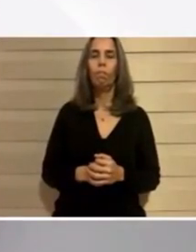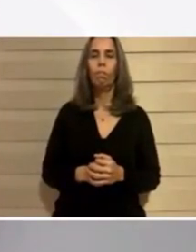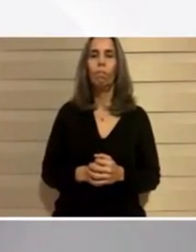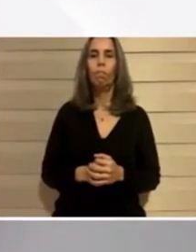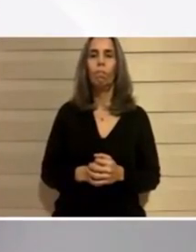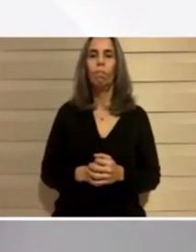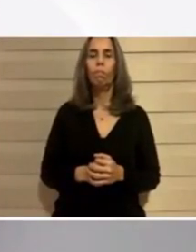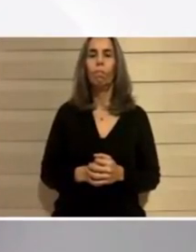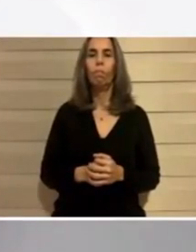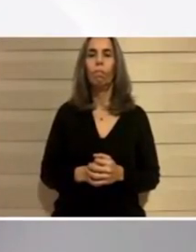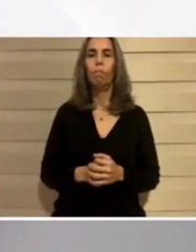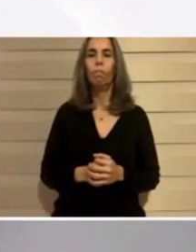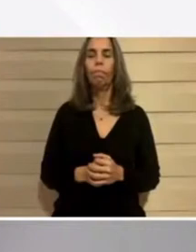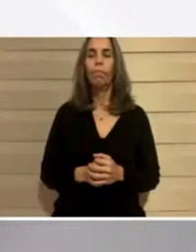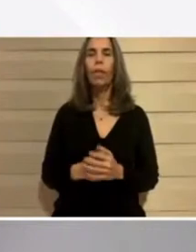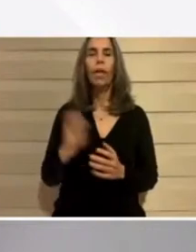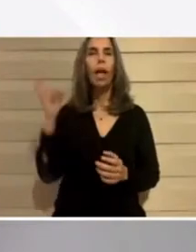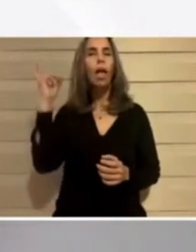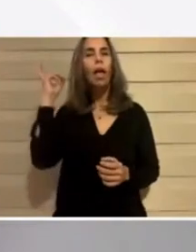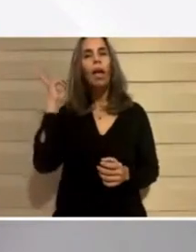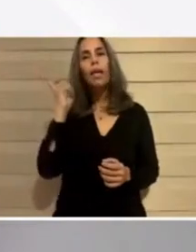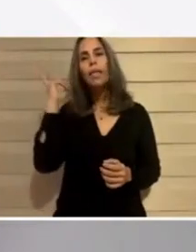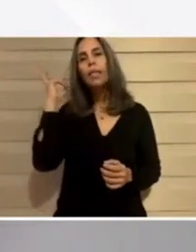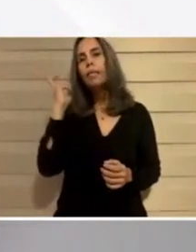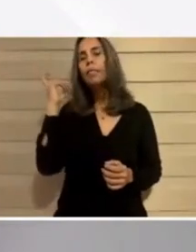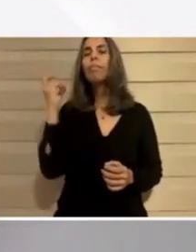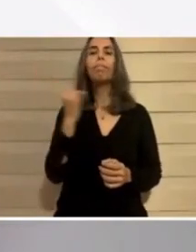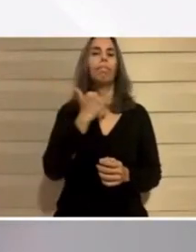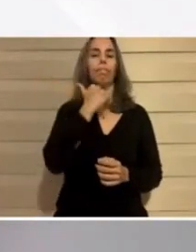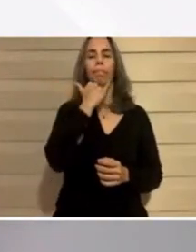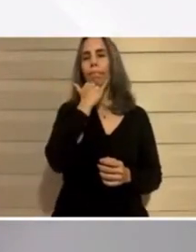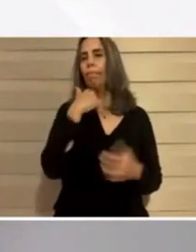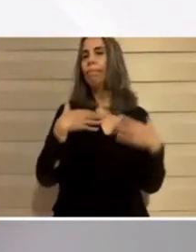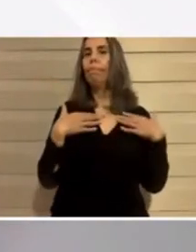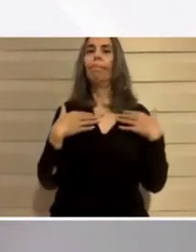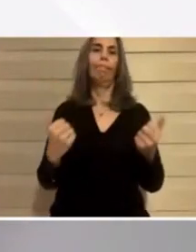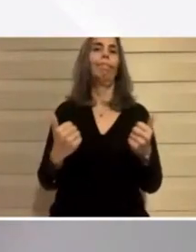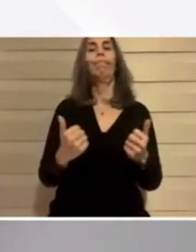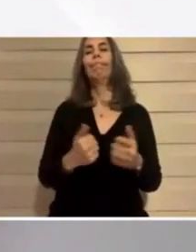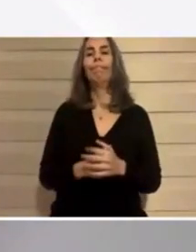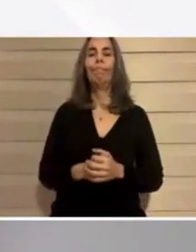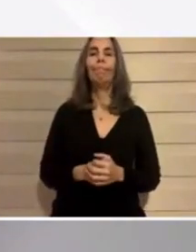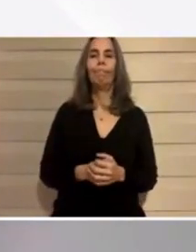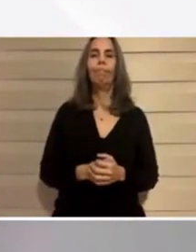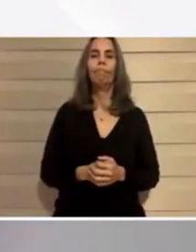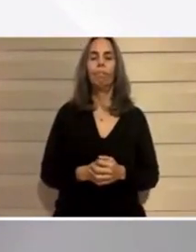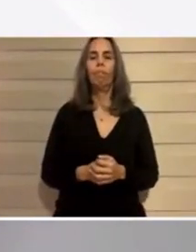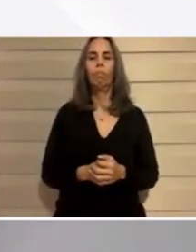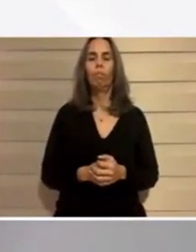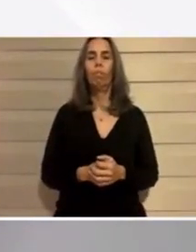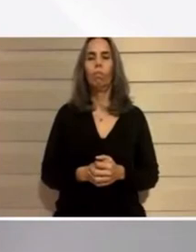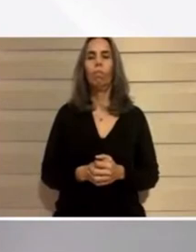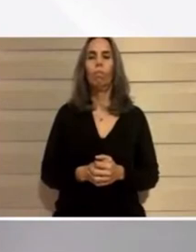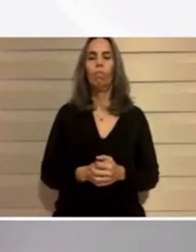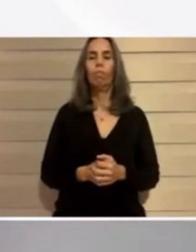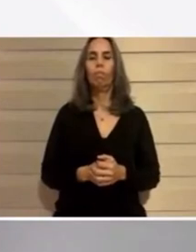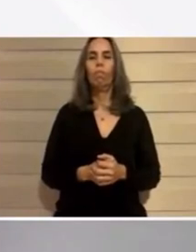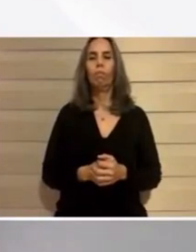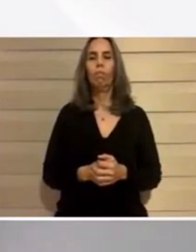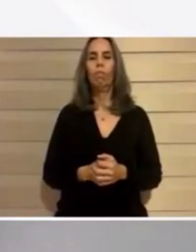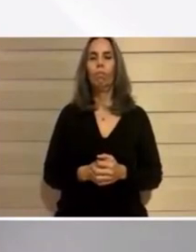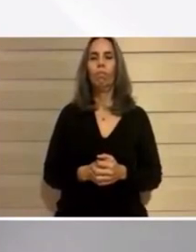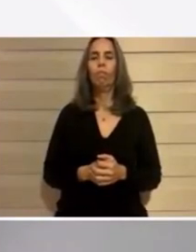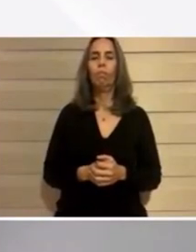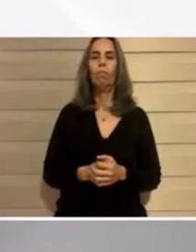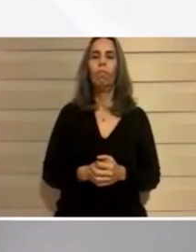crítico. Adicionalmente, me parece que hay muchas cosas que podemos aprender del arte de forma subjetiva e indirecta, porque nos permite empatizar con la